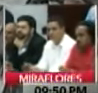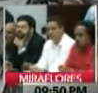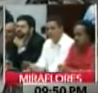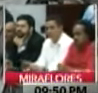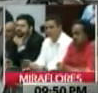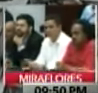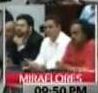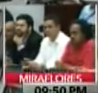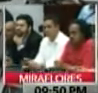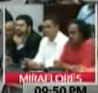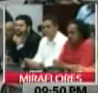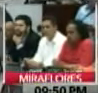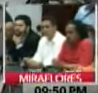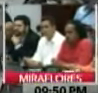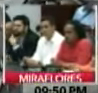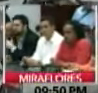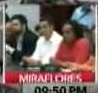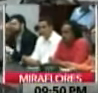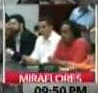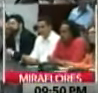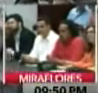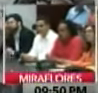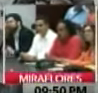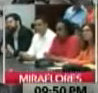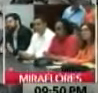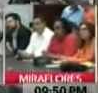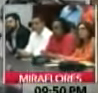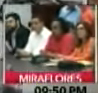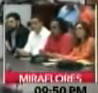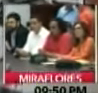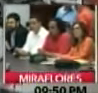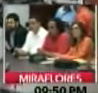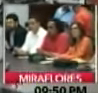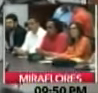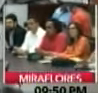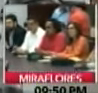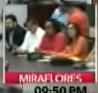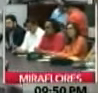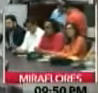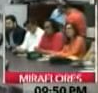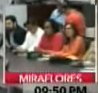Merecen la misma condena, no solo de Venezuela, sino del mundo.